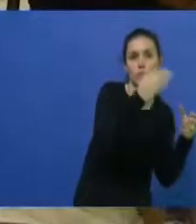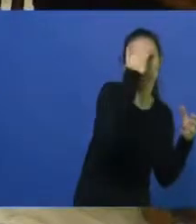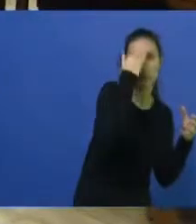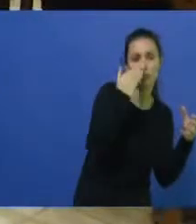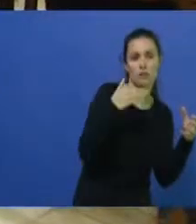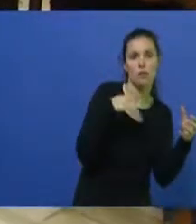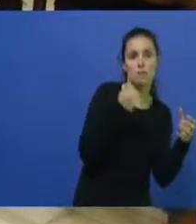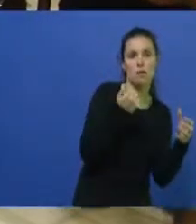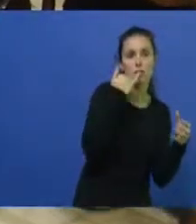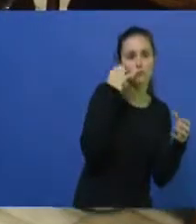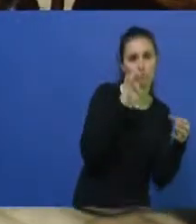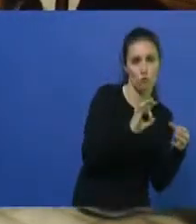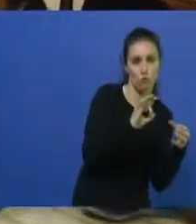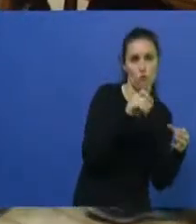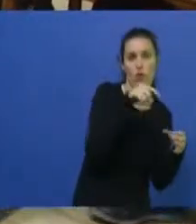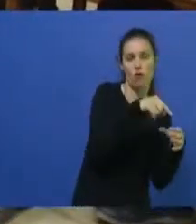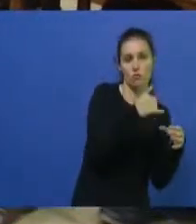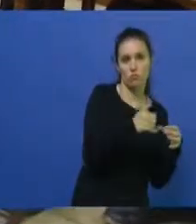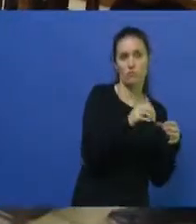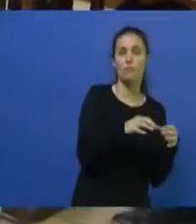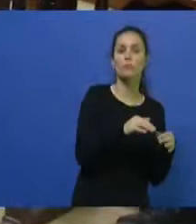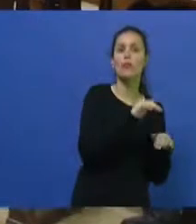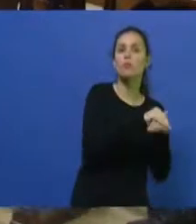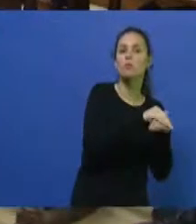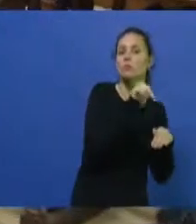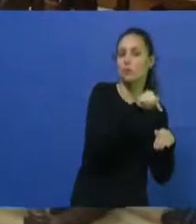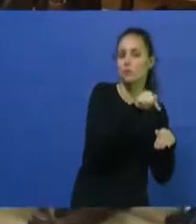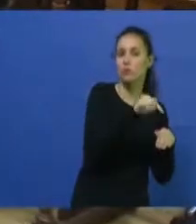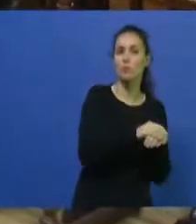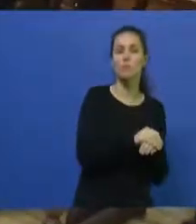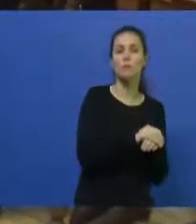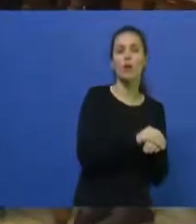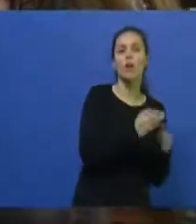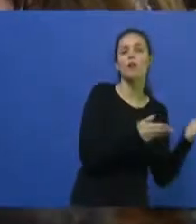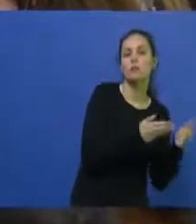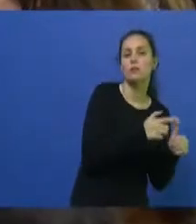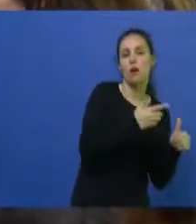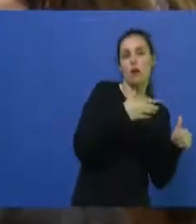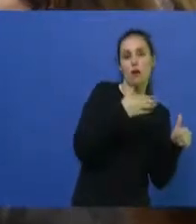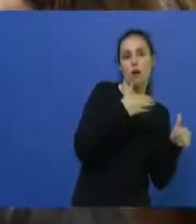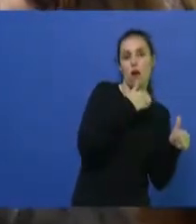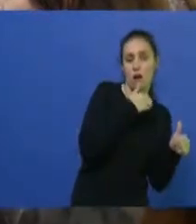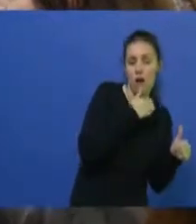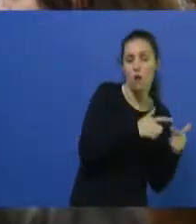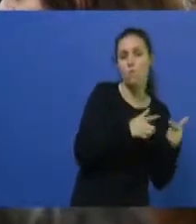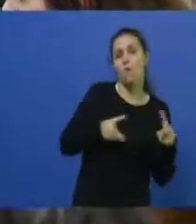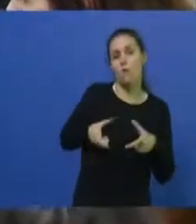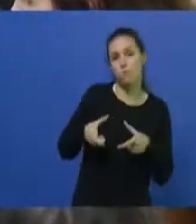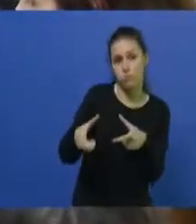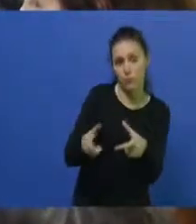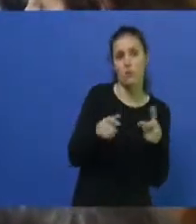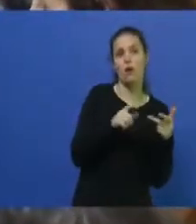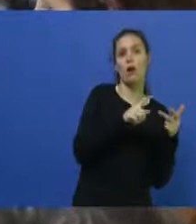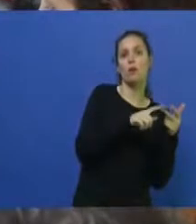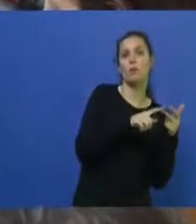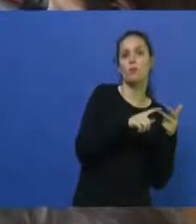Mayo, en manos de el servicio de agua, cloacas, lagunas depuradoras,